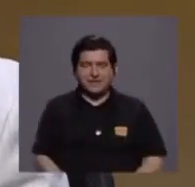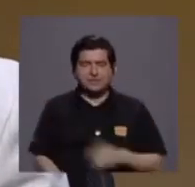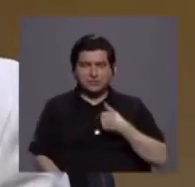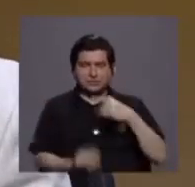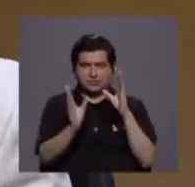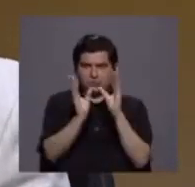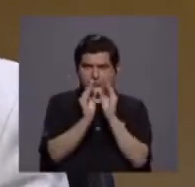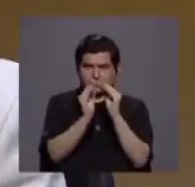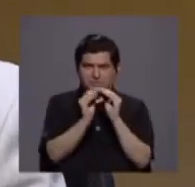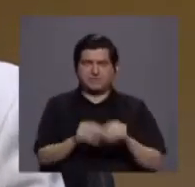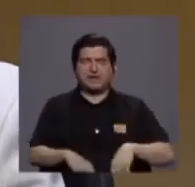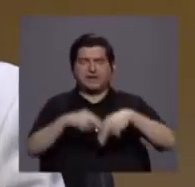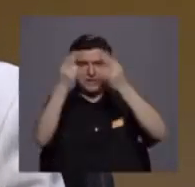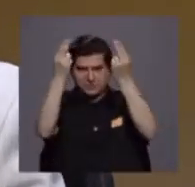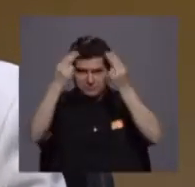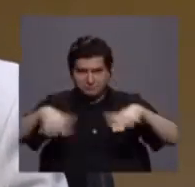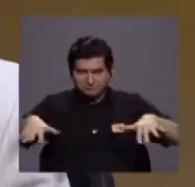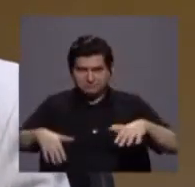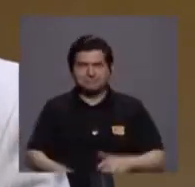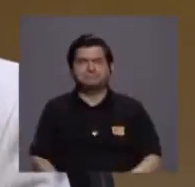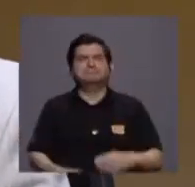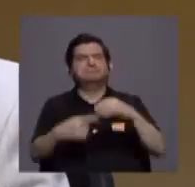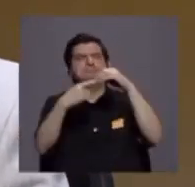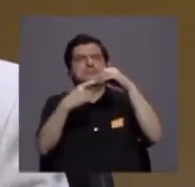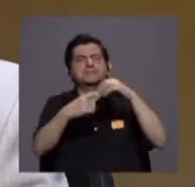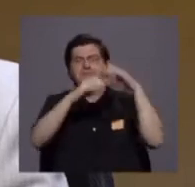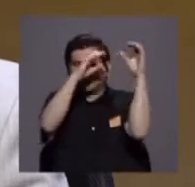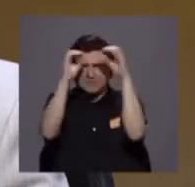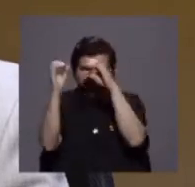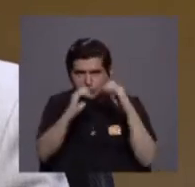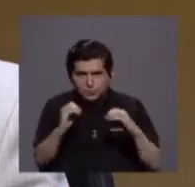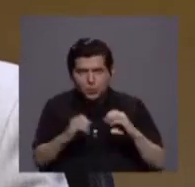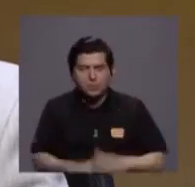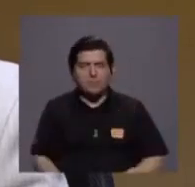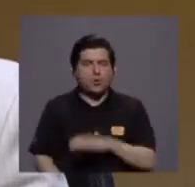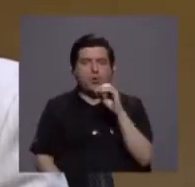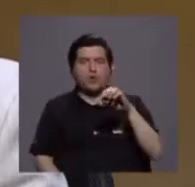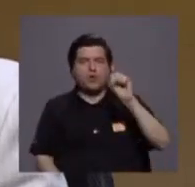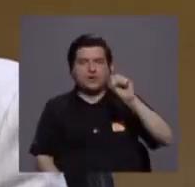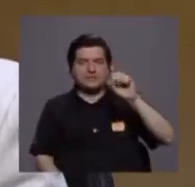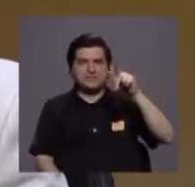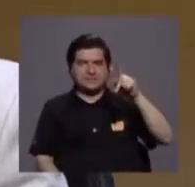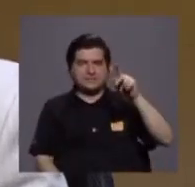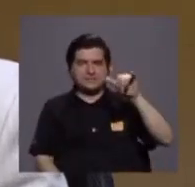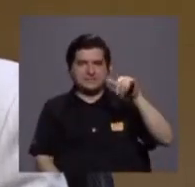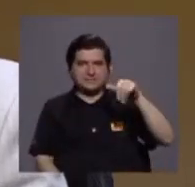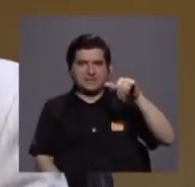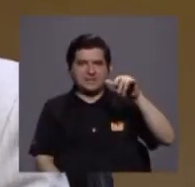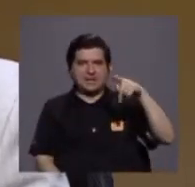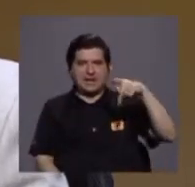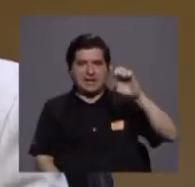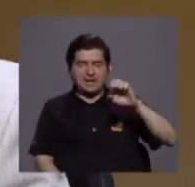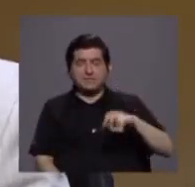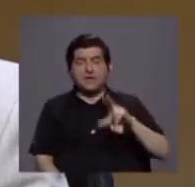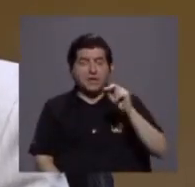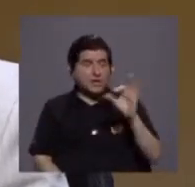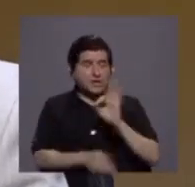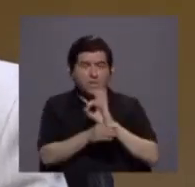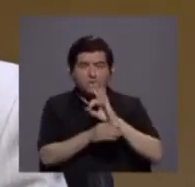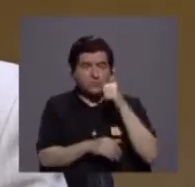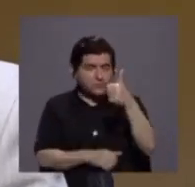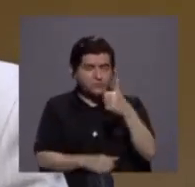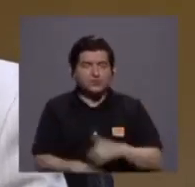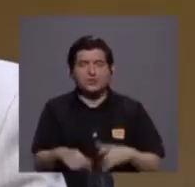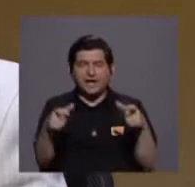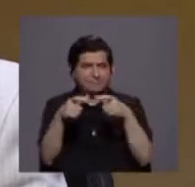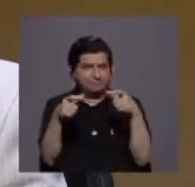seminarios de manera virtual, primordialmente vía Zoom o Skype, y cuando las conexiones no funcionaban muy bien en algunos